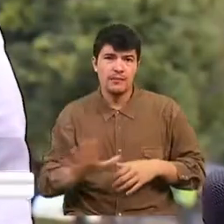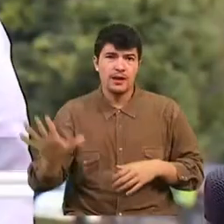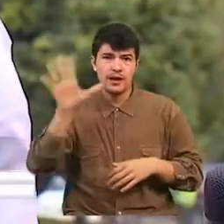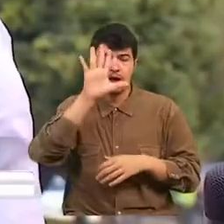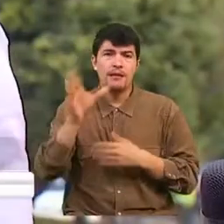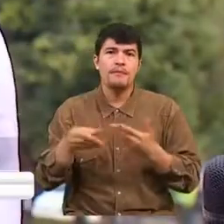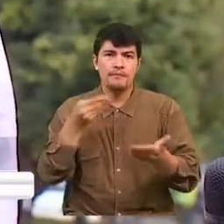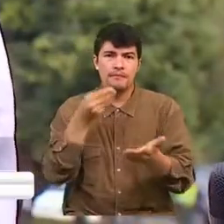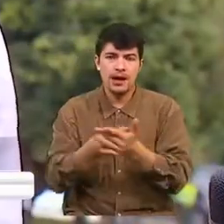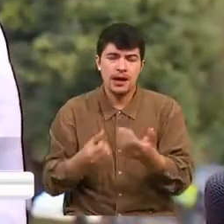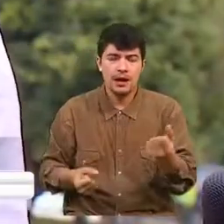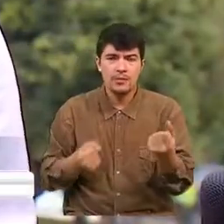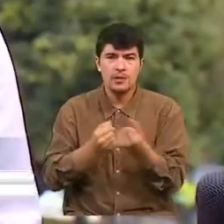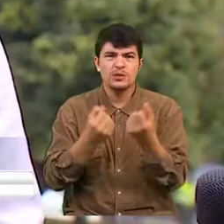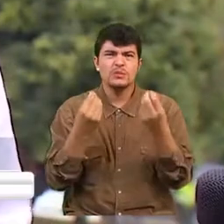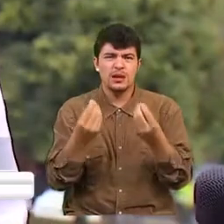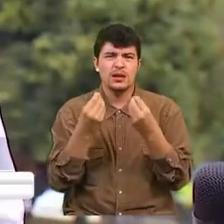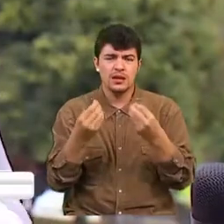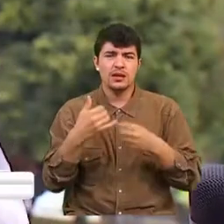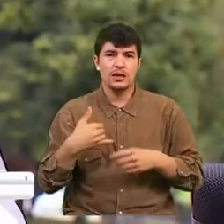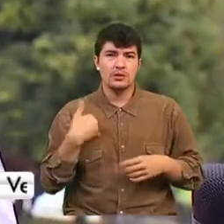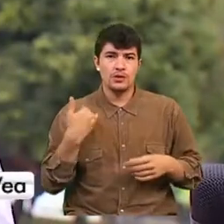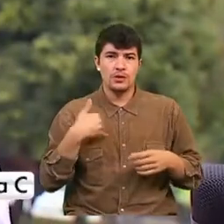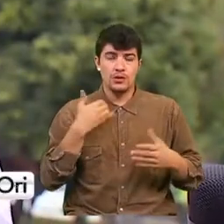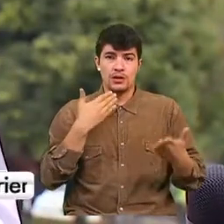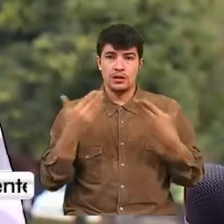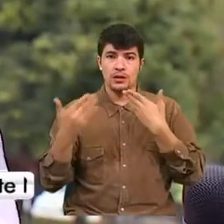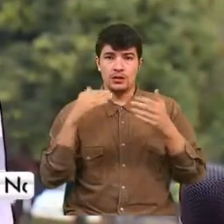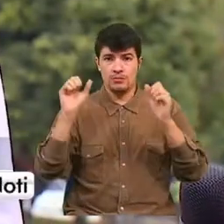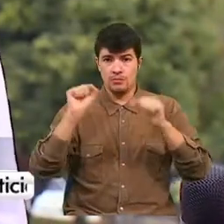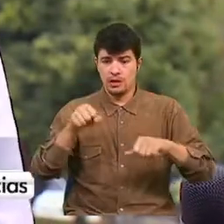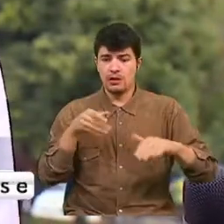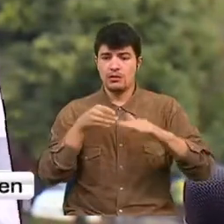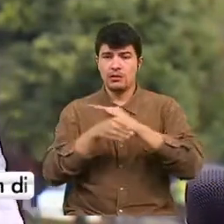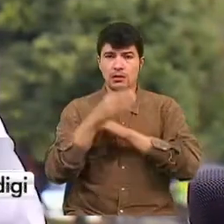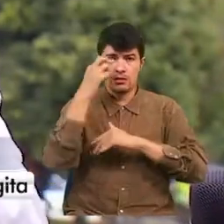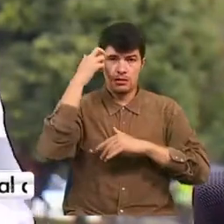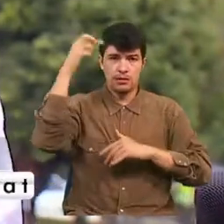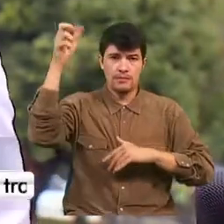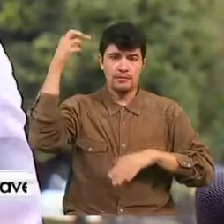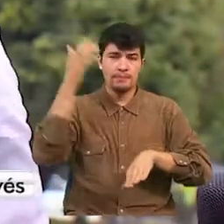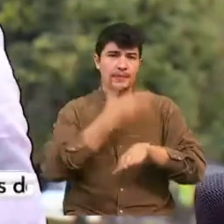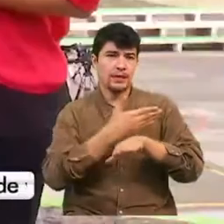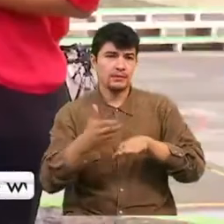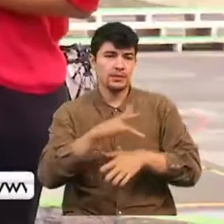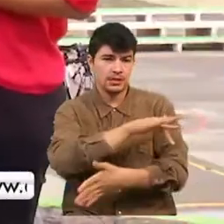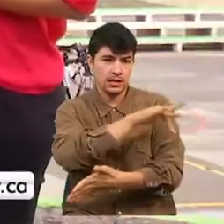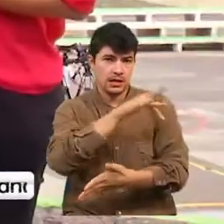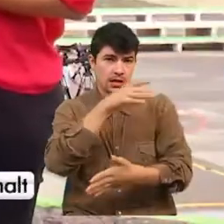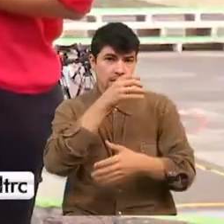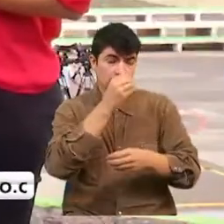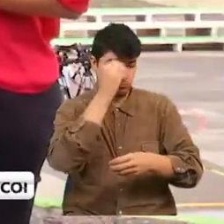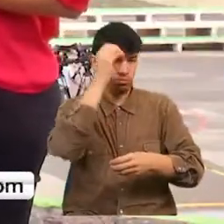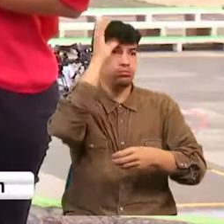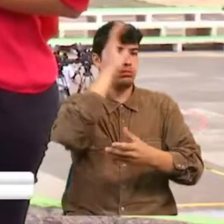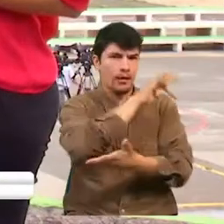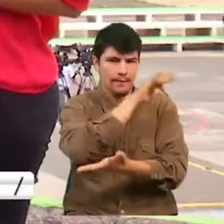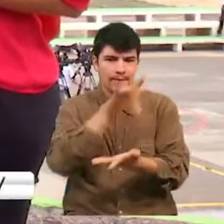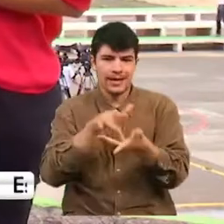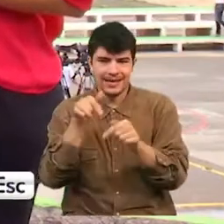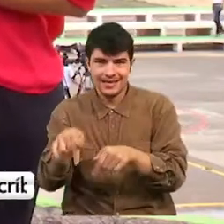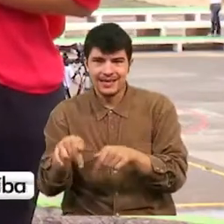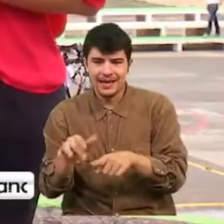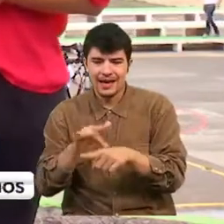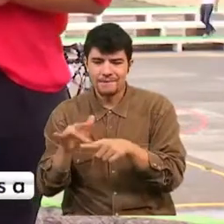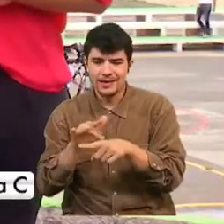sus semestres para que los jóvenes del campo puedan acceder, se profesionalicen y luego vengan a aplicar el conocimiento en la provincia